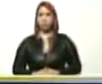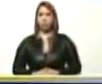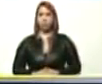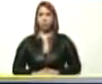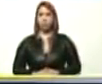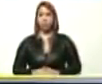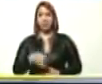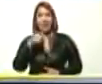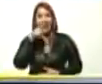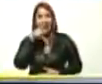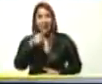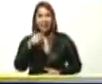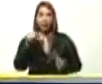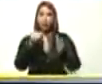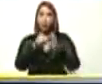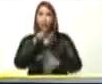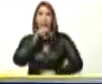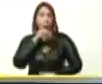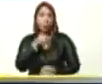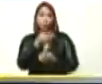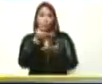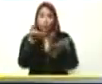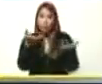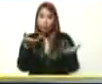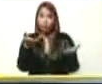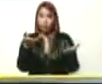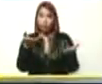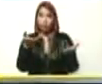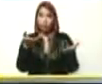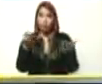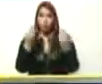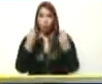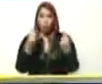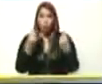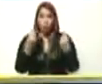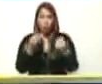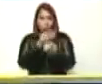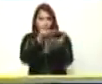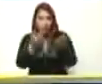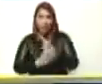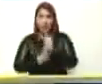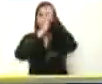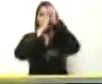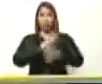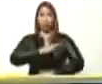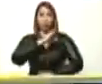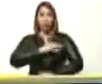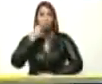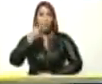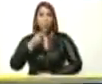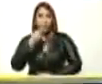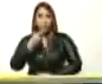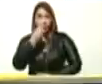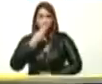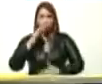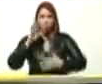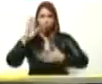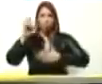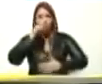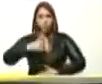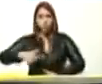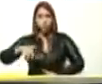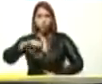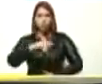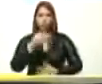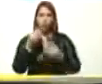y es allí, donde yo les hablo a ustedes, como líderes sociales, y políticos, comprometidos con el pueblo,